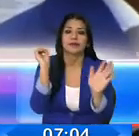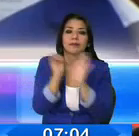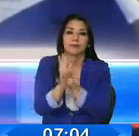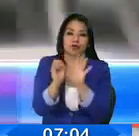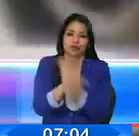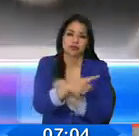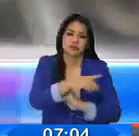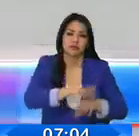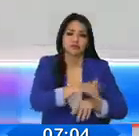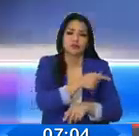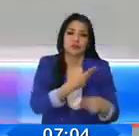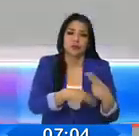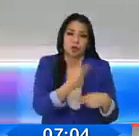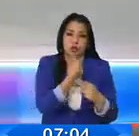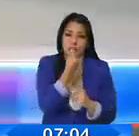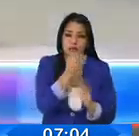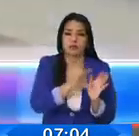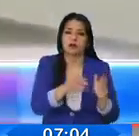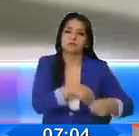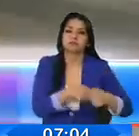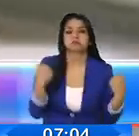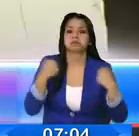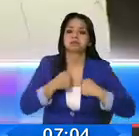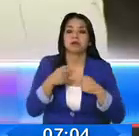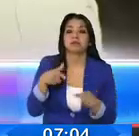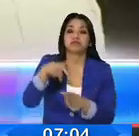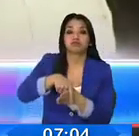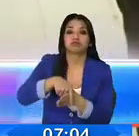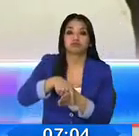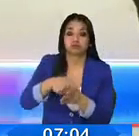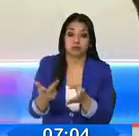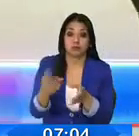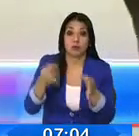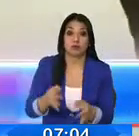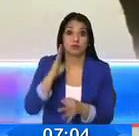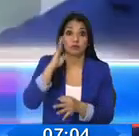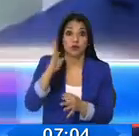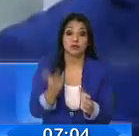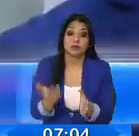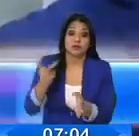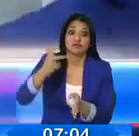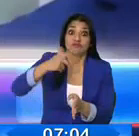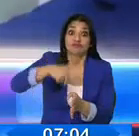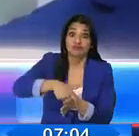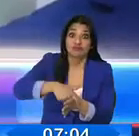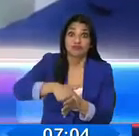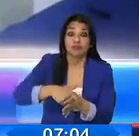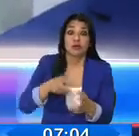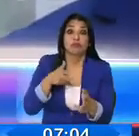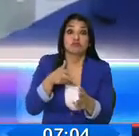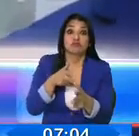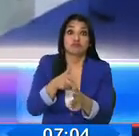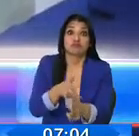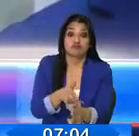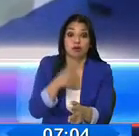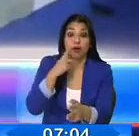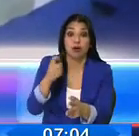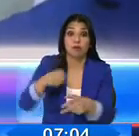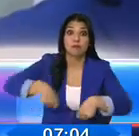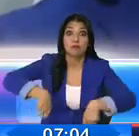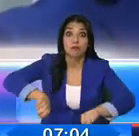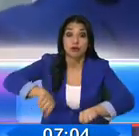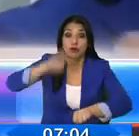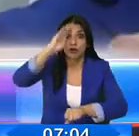del negocio, a lo que se está acercando al policía y él se va a subir a su vehículo. El señor de la moto, el